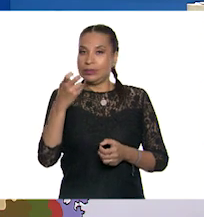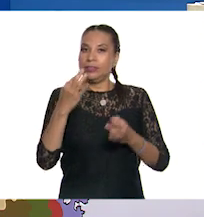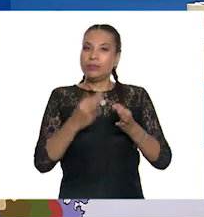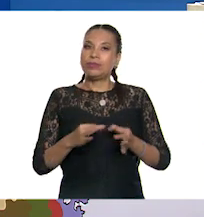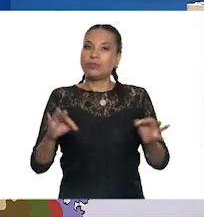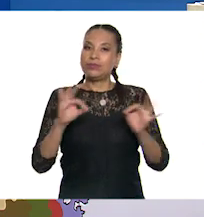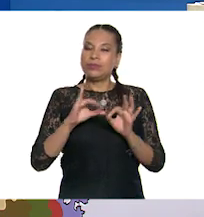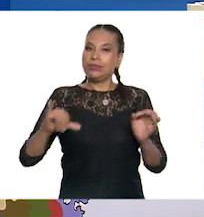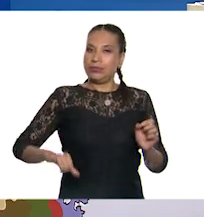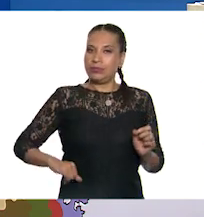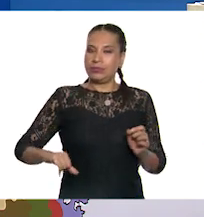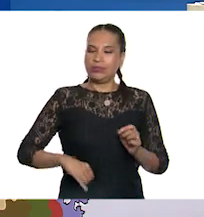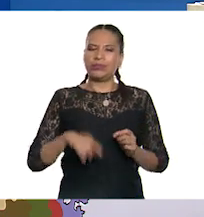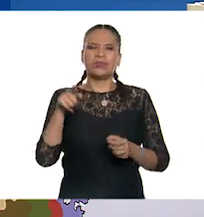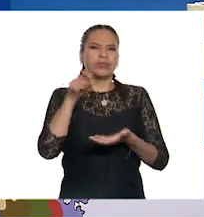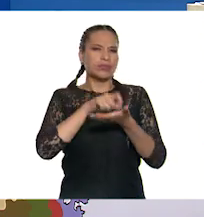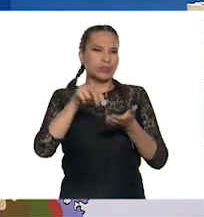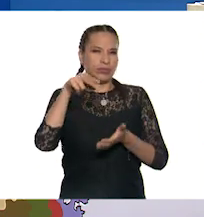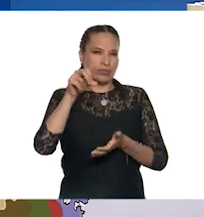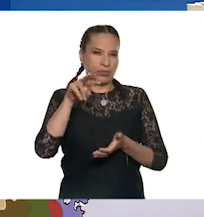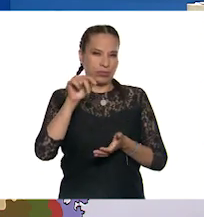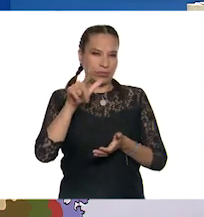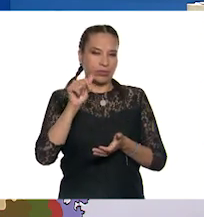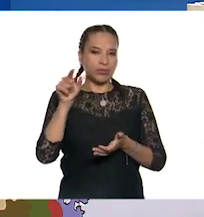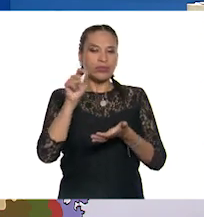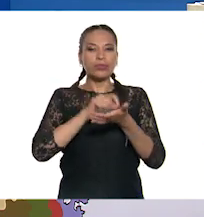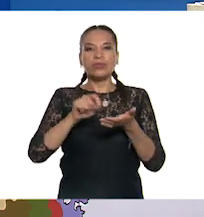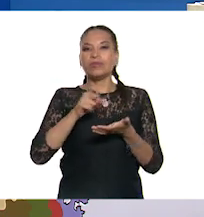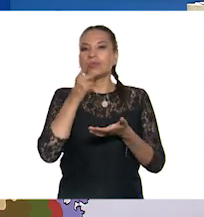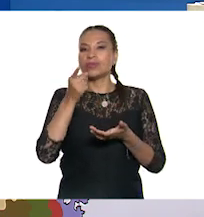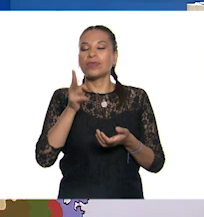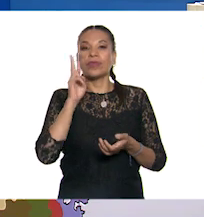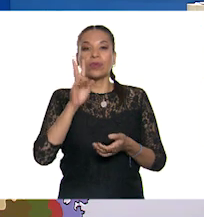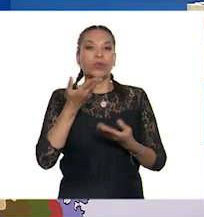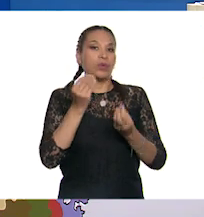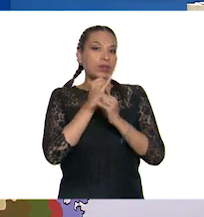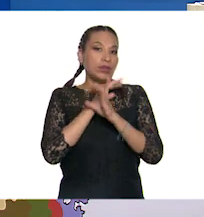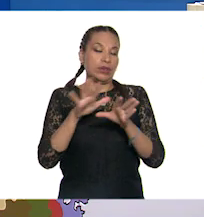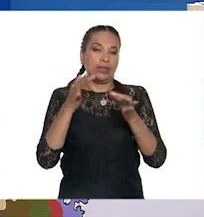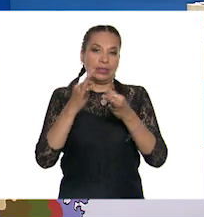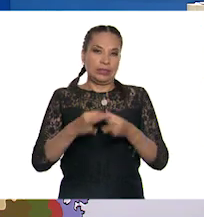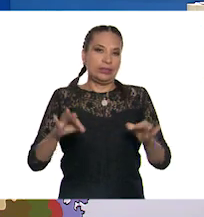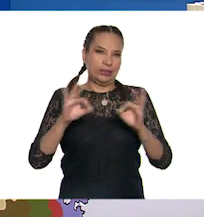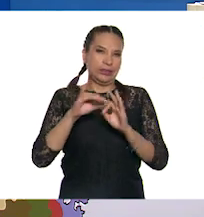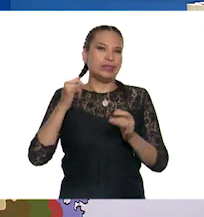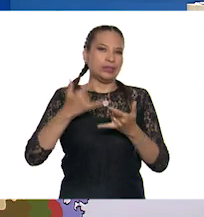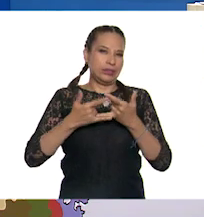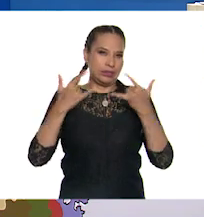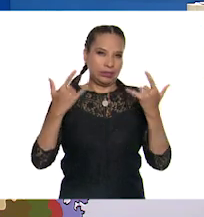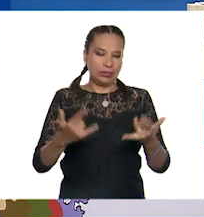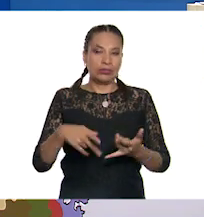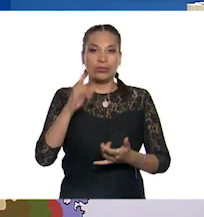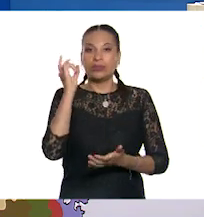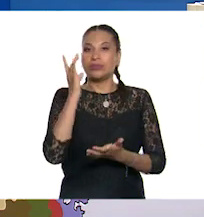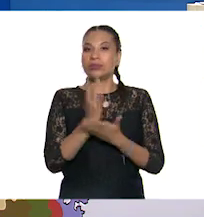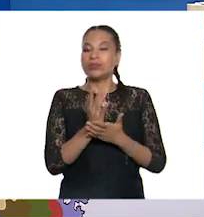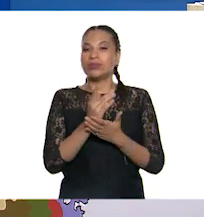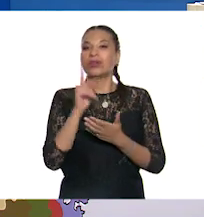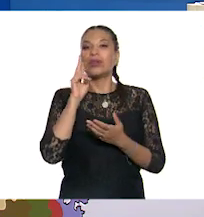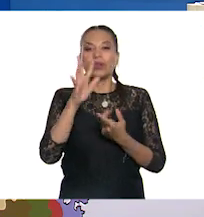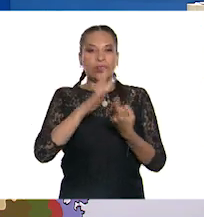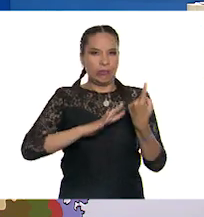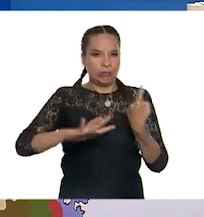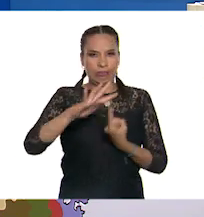interesante, pues aunque se trata de una novela, el narrador otorga mucha información histórica, pero no solo a manera de